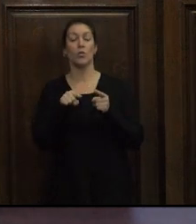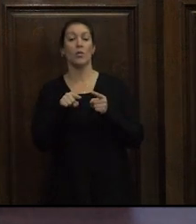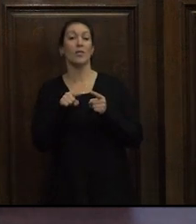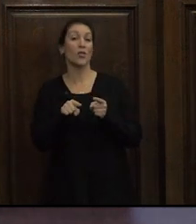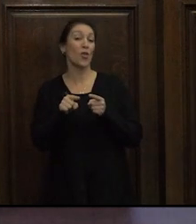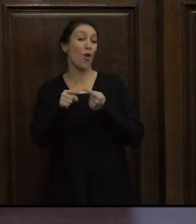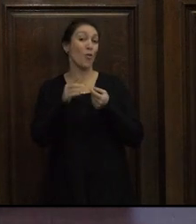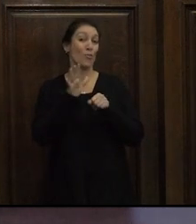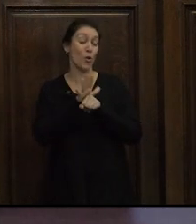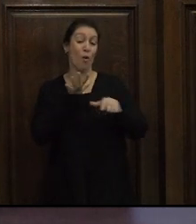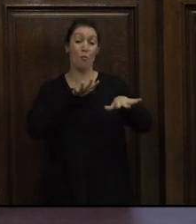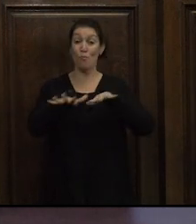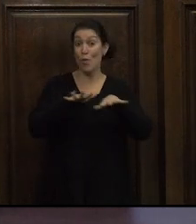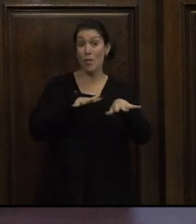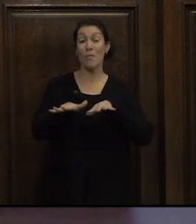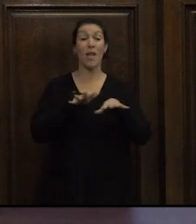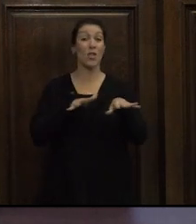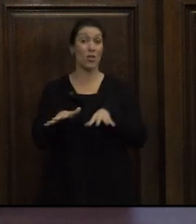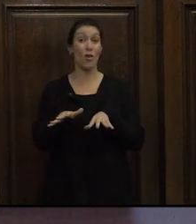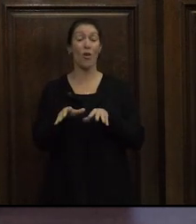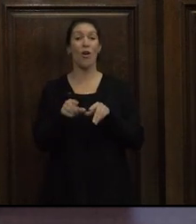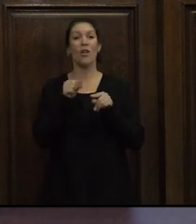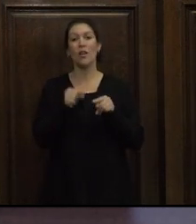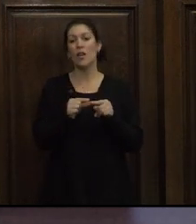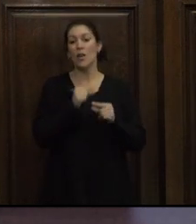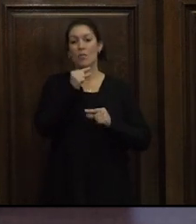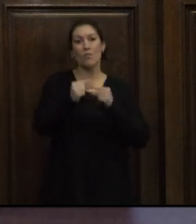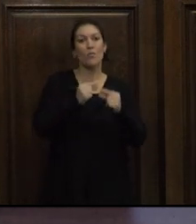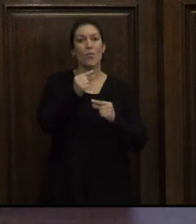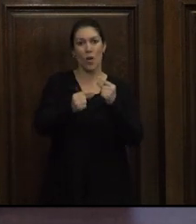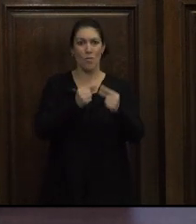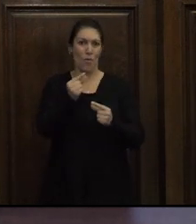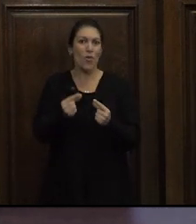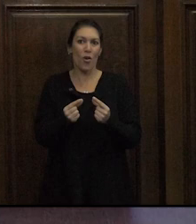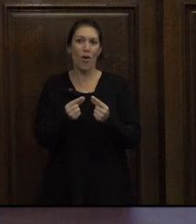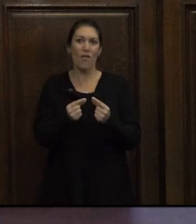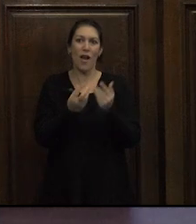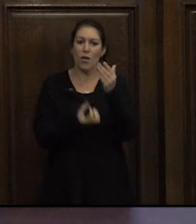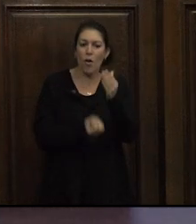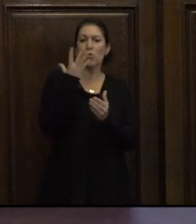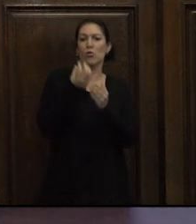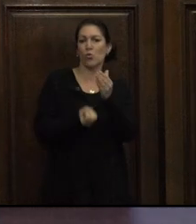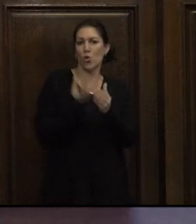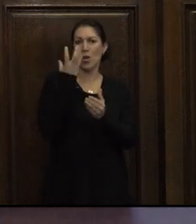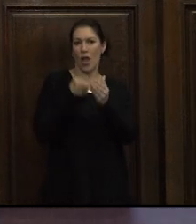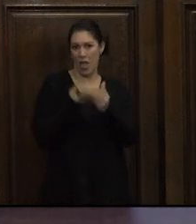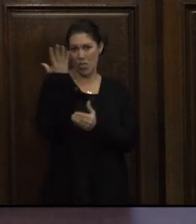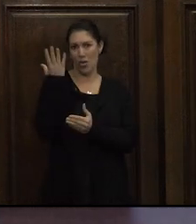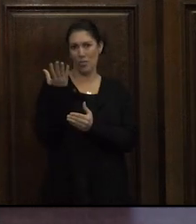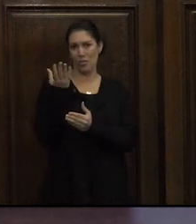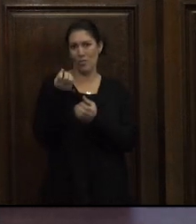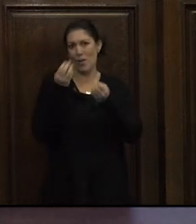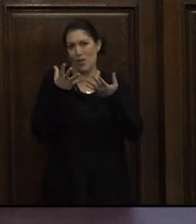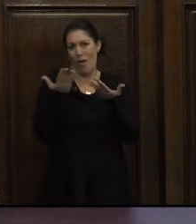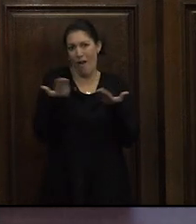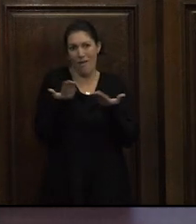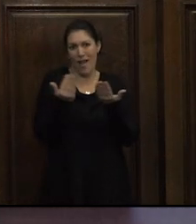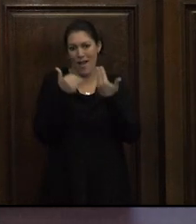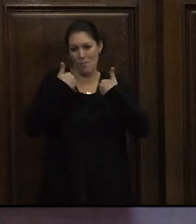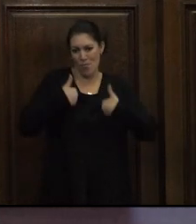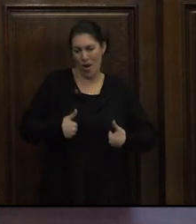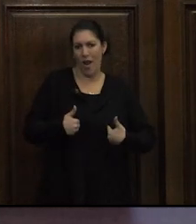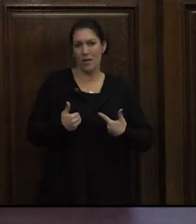¿no? Son movimientos que probablemente no hubieran, no es casual que sucedan ahora, o sea, en este suelo moral